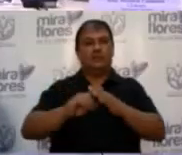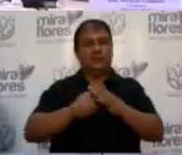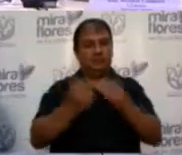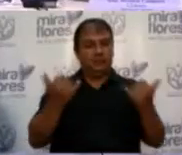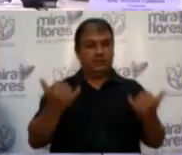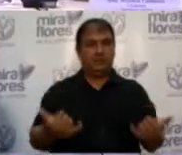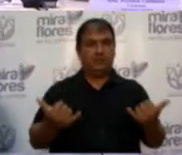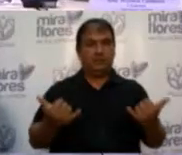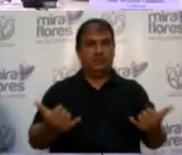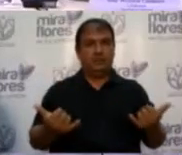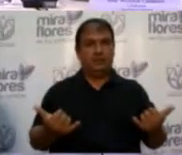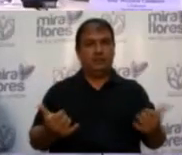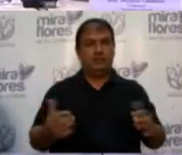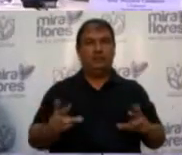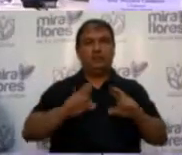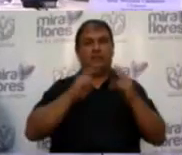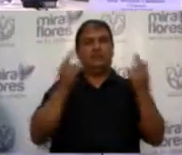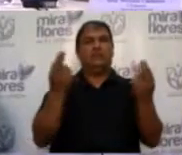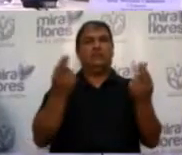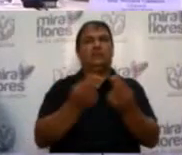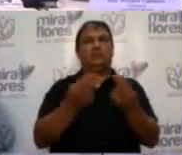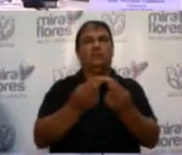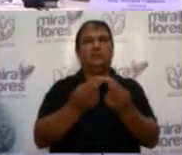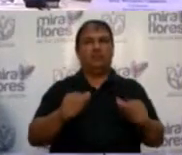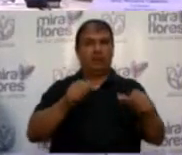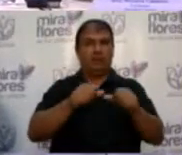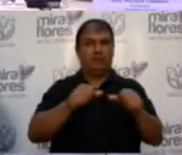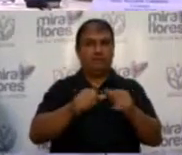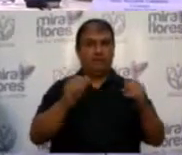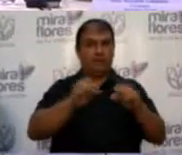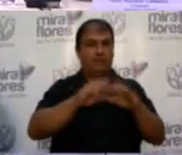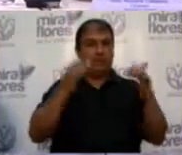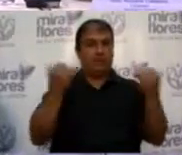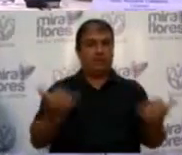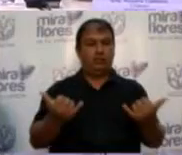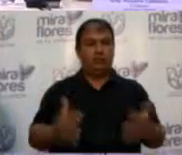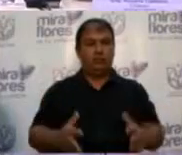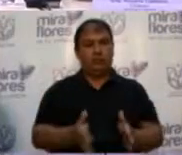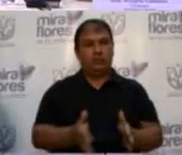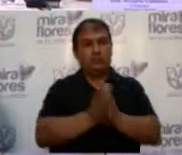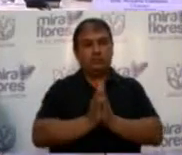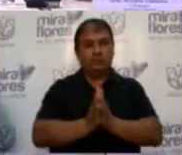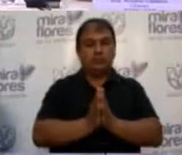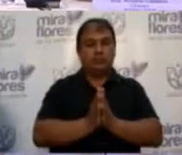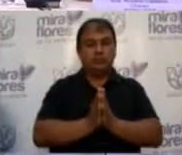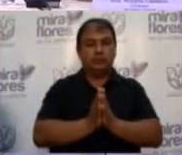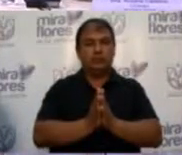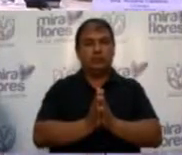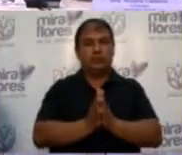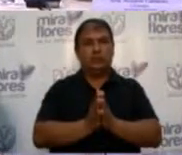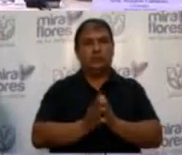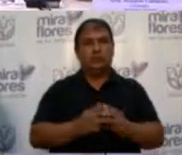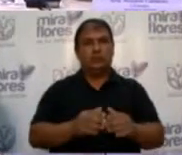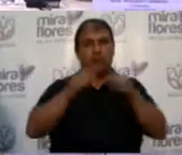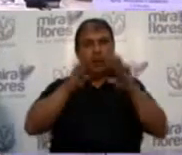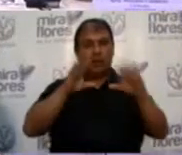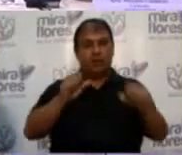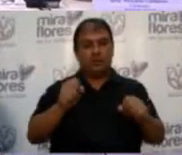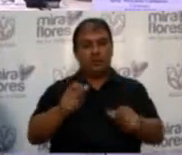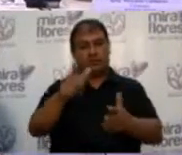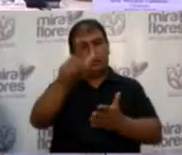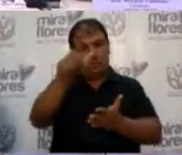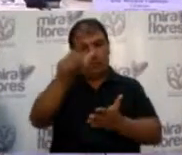Dar inicio a nuestra sesión ordinaria de la fecha y le voy a pedir a nuestra secretaria general que se sirva